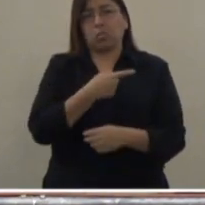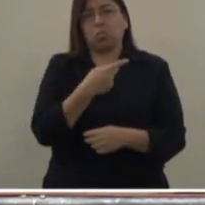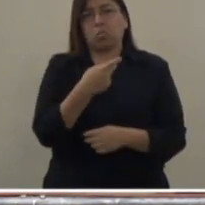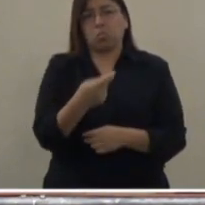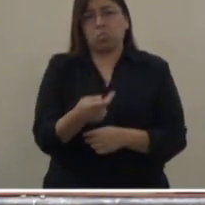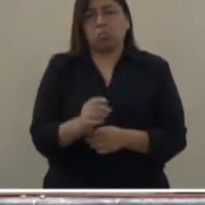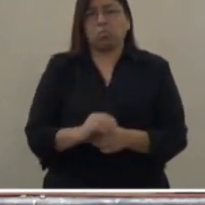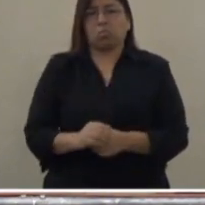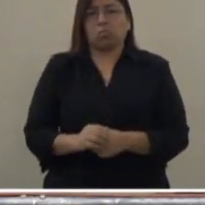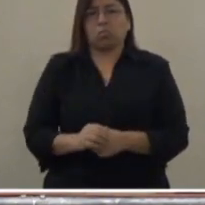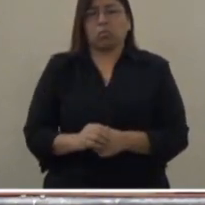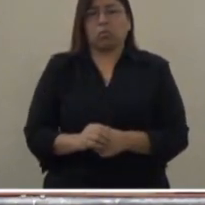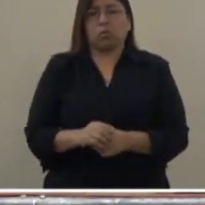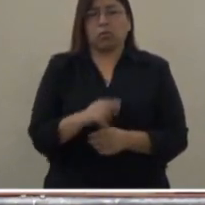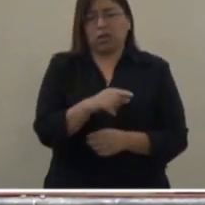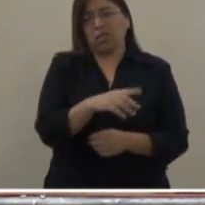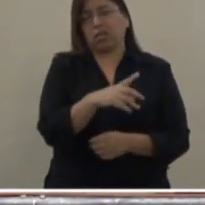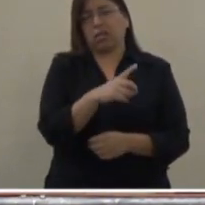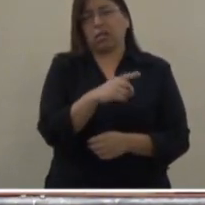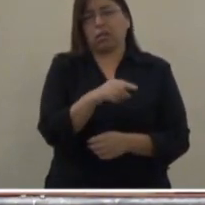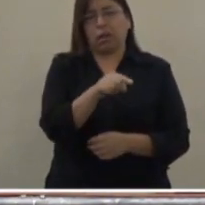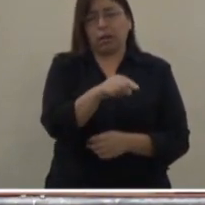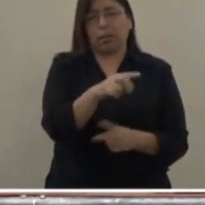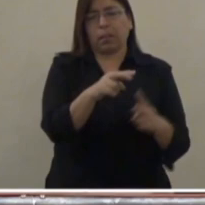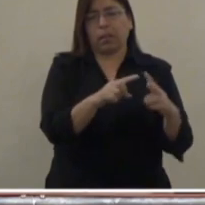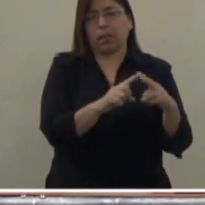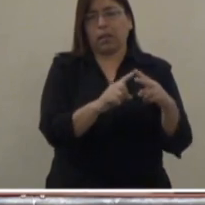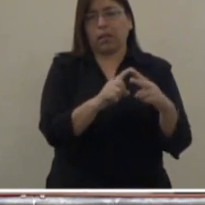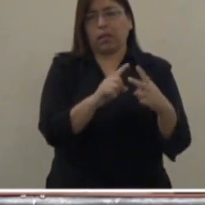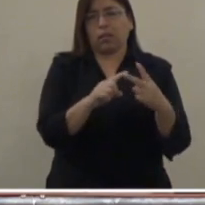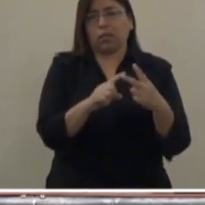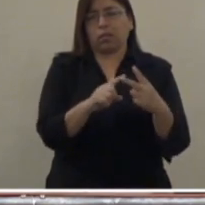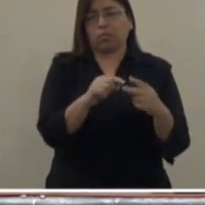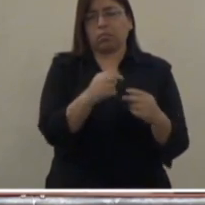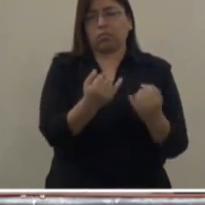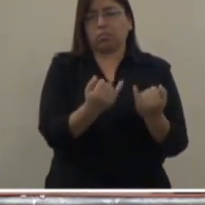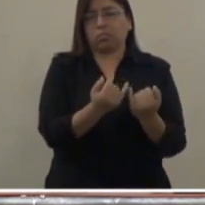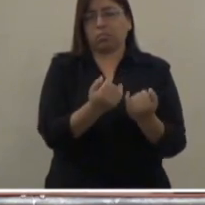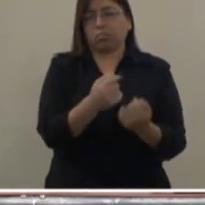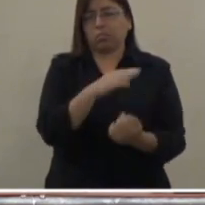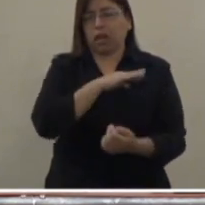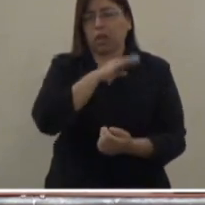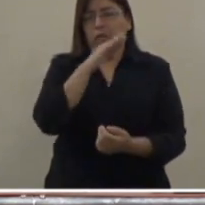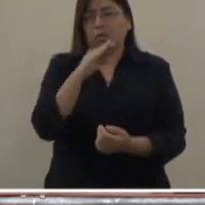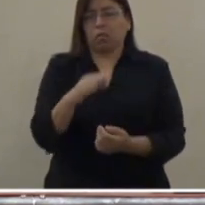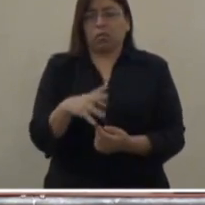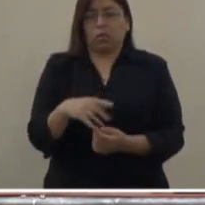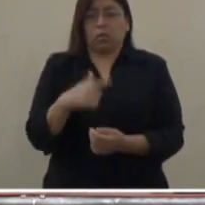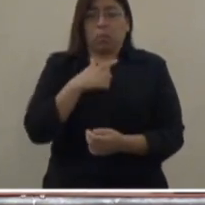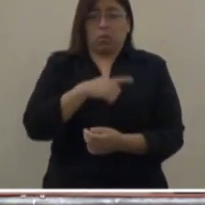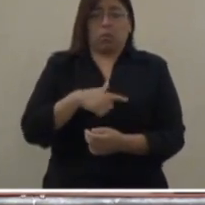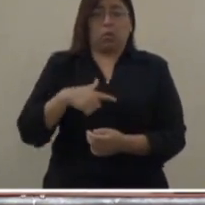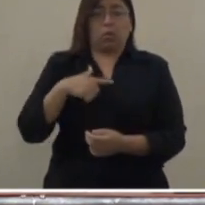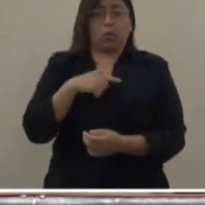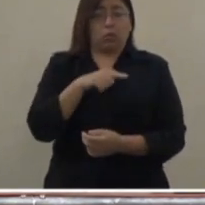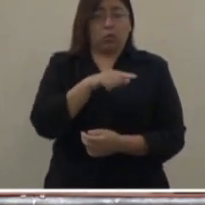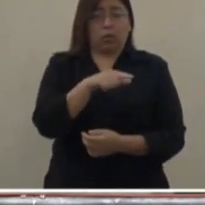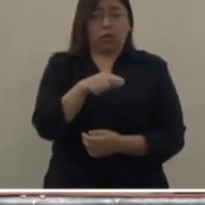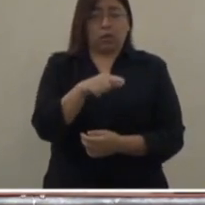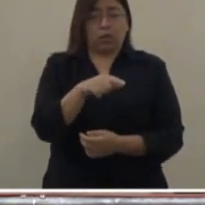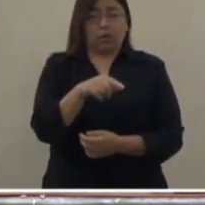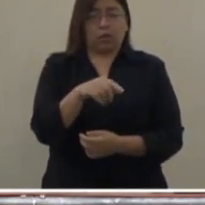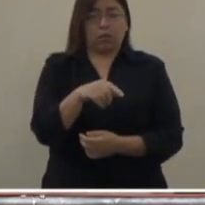Y fíjense qué triste que hayan muerto, pero también me dio mucho gusto